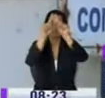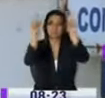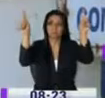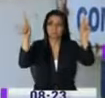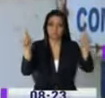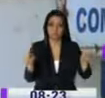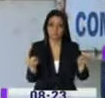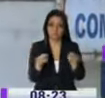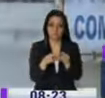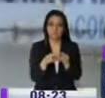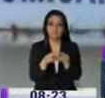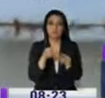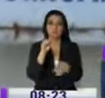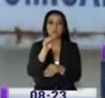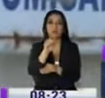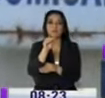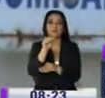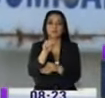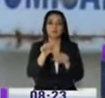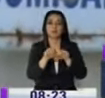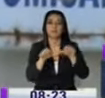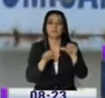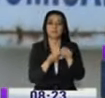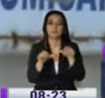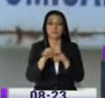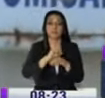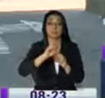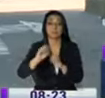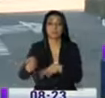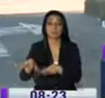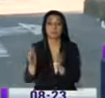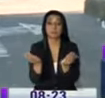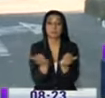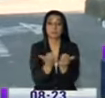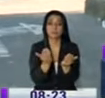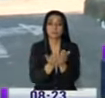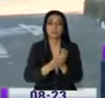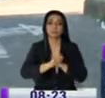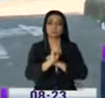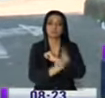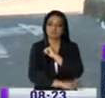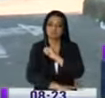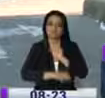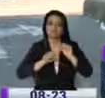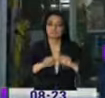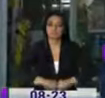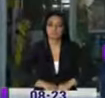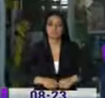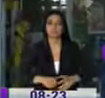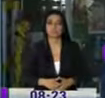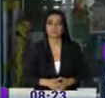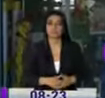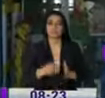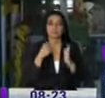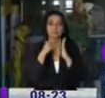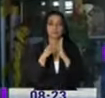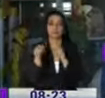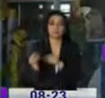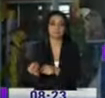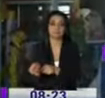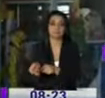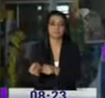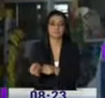claramente recuerda a la ciudadanía las sanciones que existen por botar desperdicios en lugares no permitidos. Por ejemplo, aquí